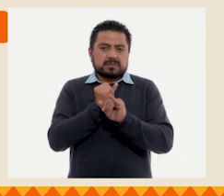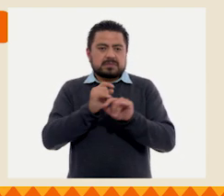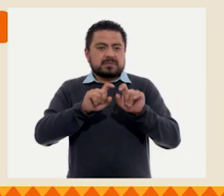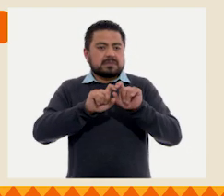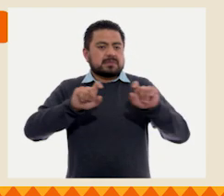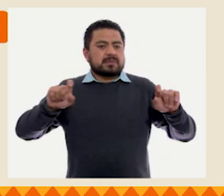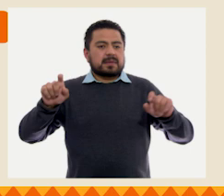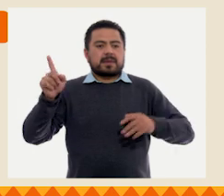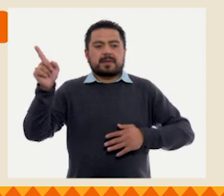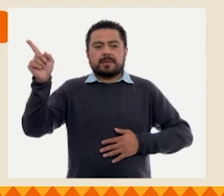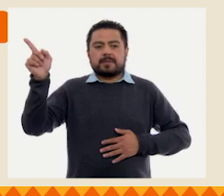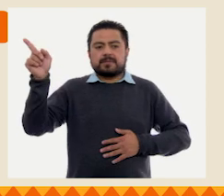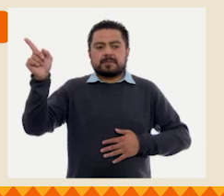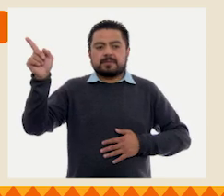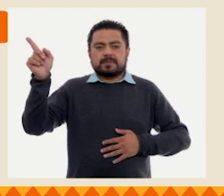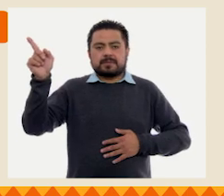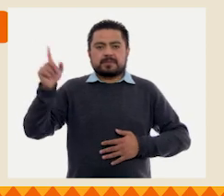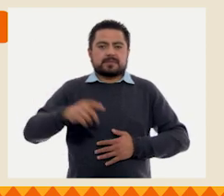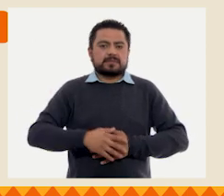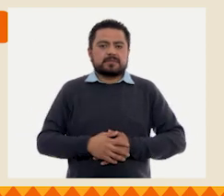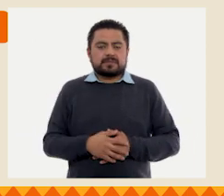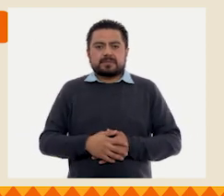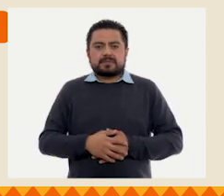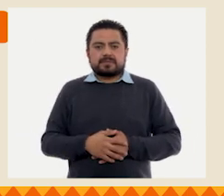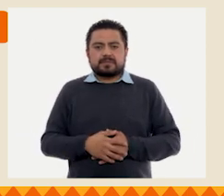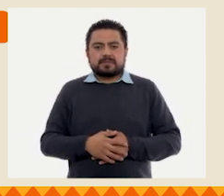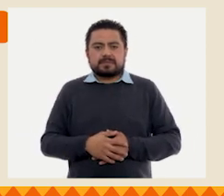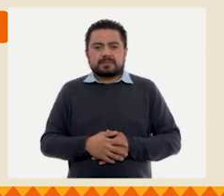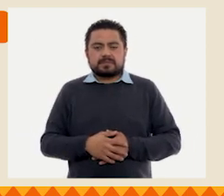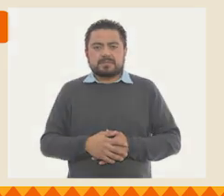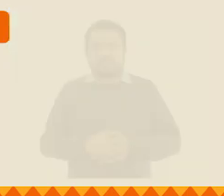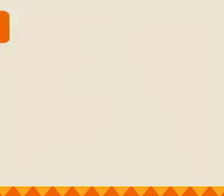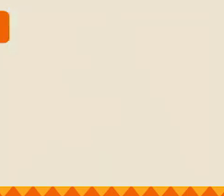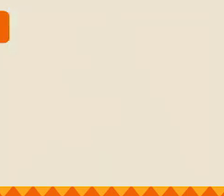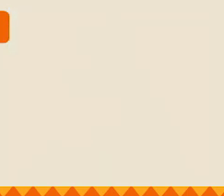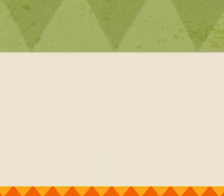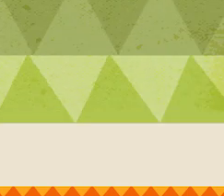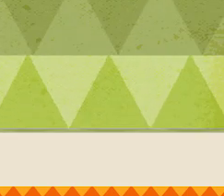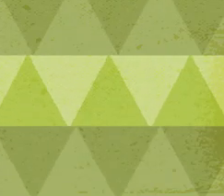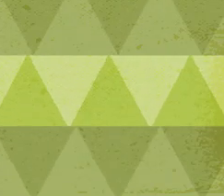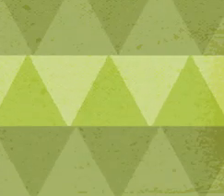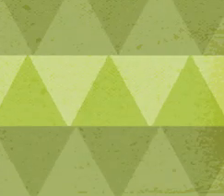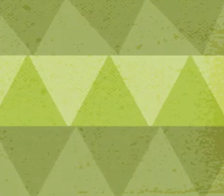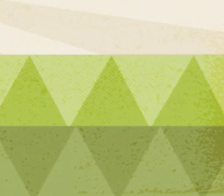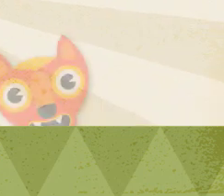liga: aprendeencasa.cep.gov.mx.